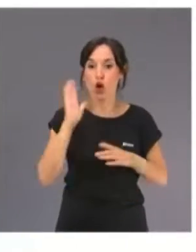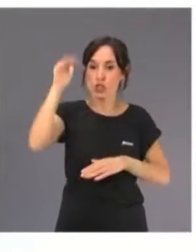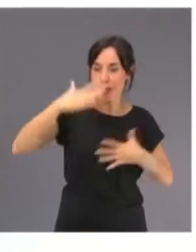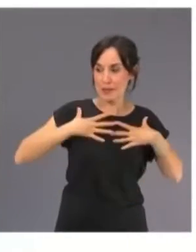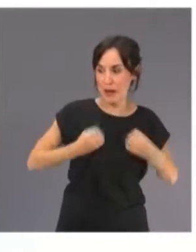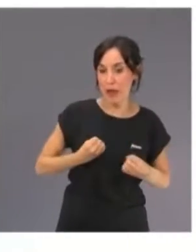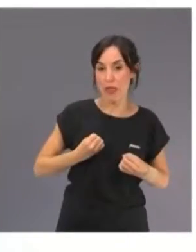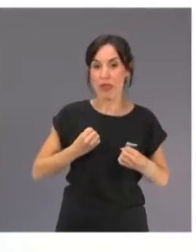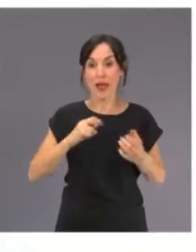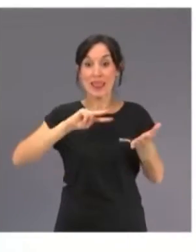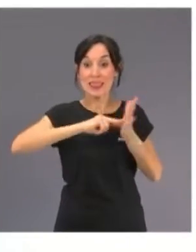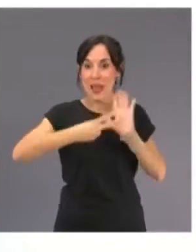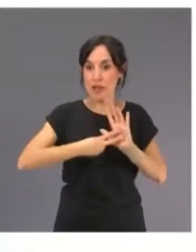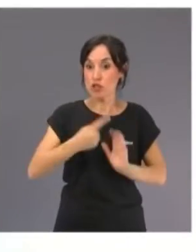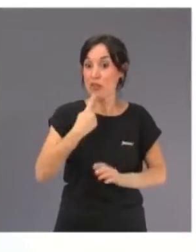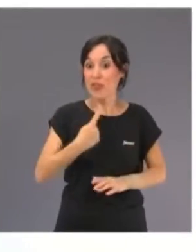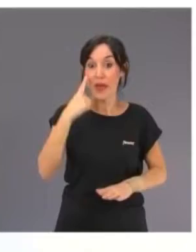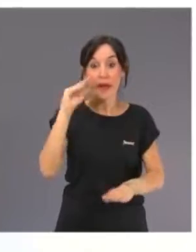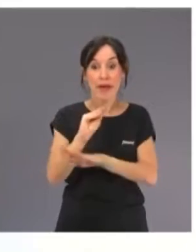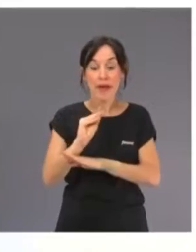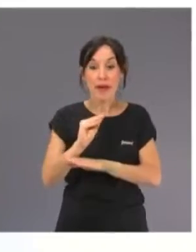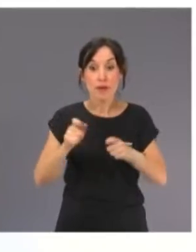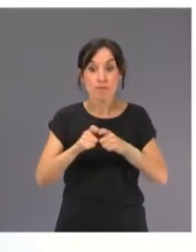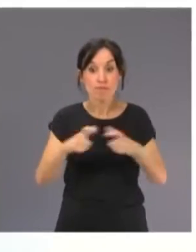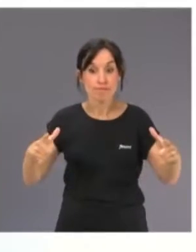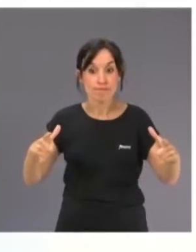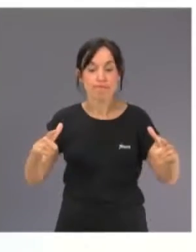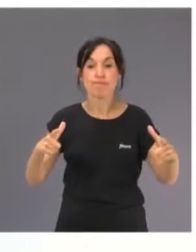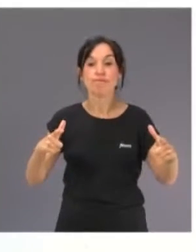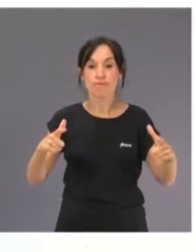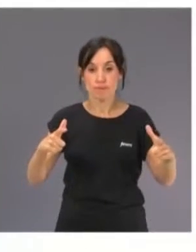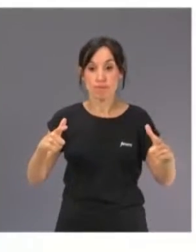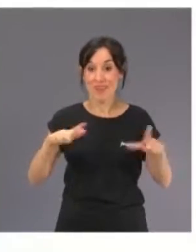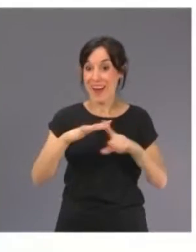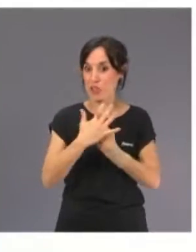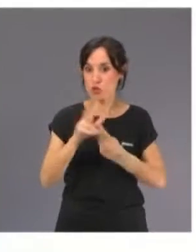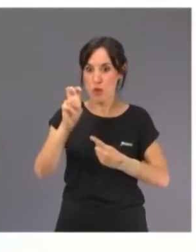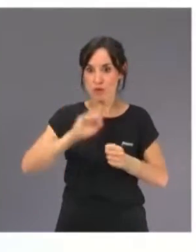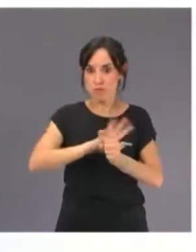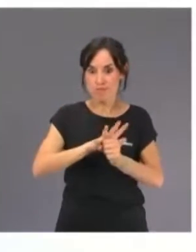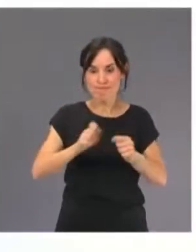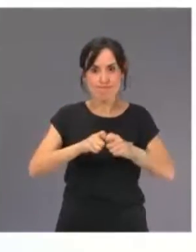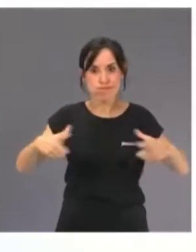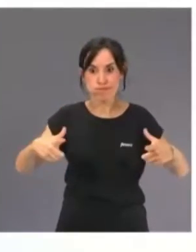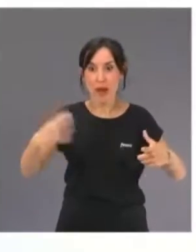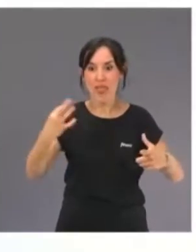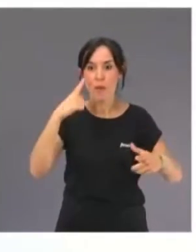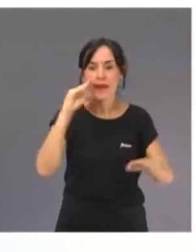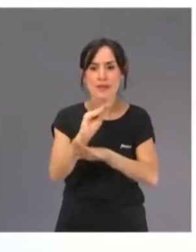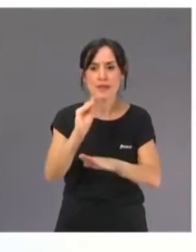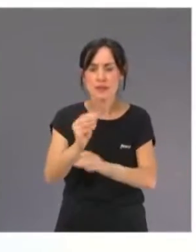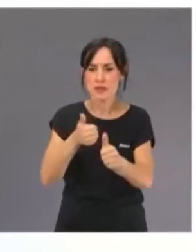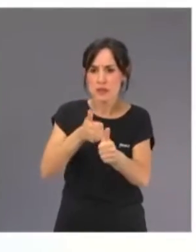técnicos están comunicando que hay un rebrote de nuevos casos y que hay que seguirlos y que hay